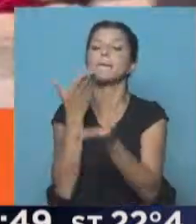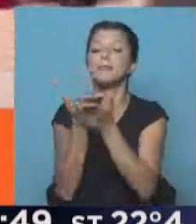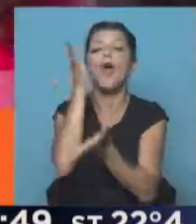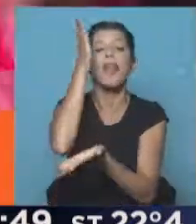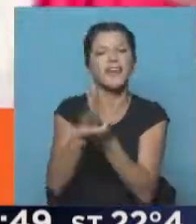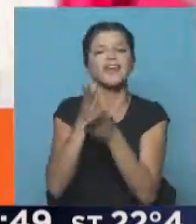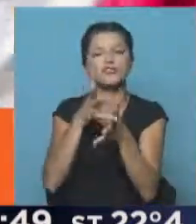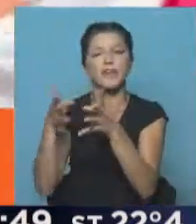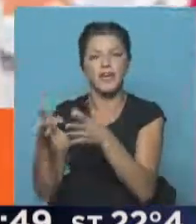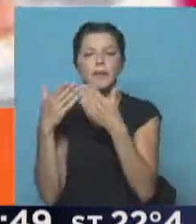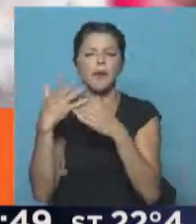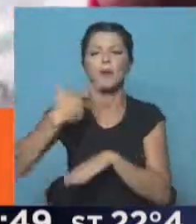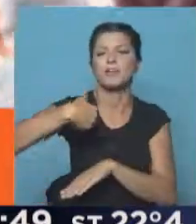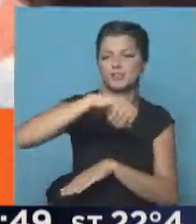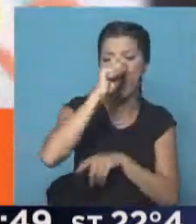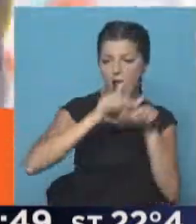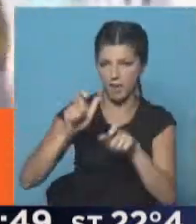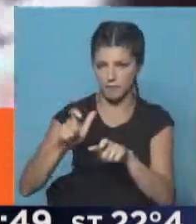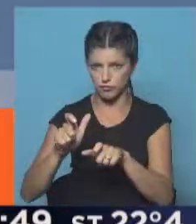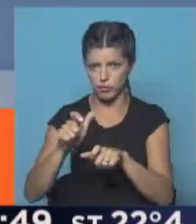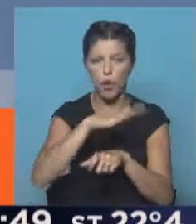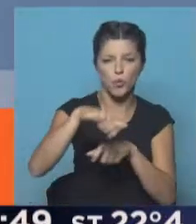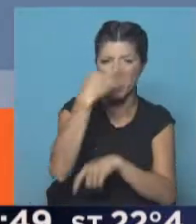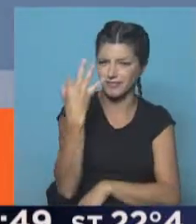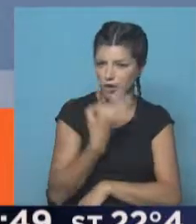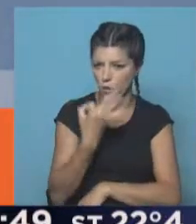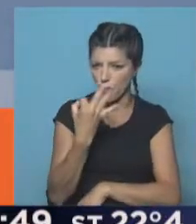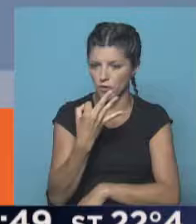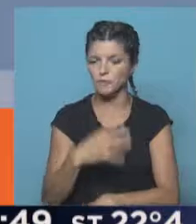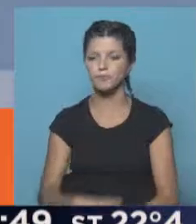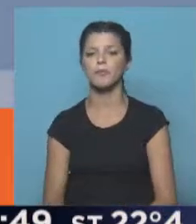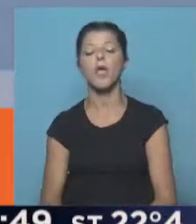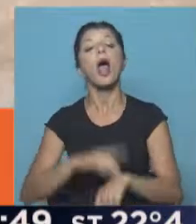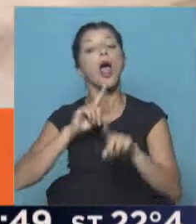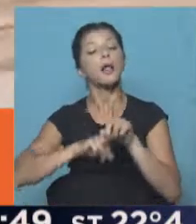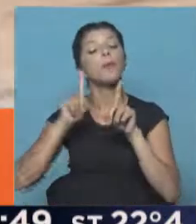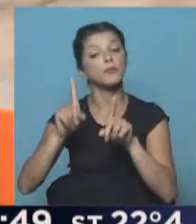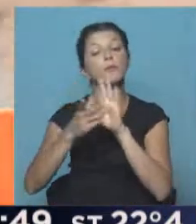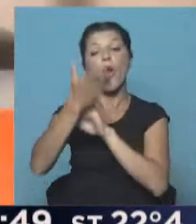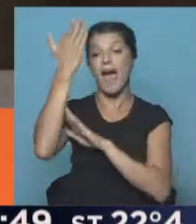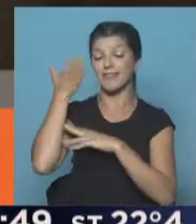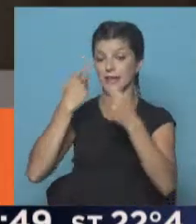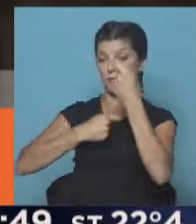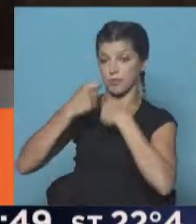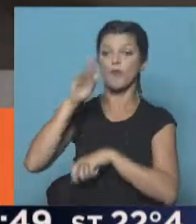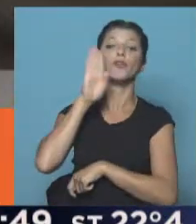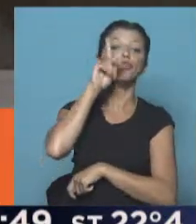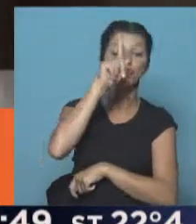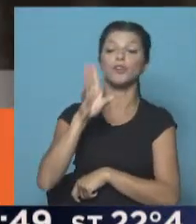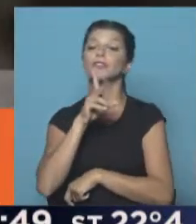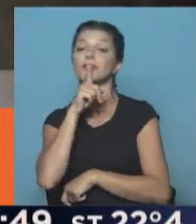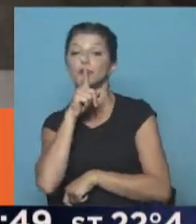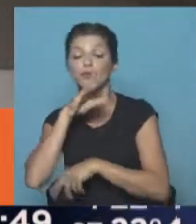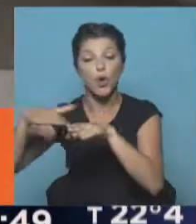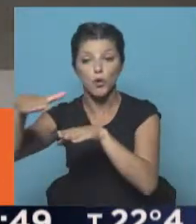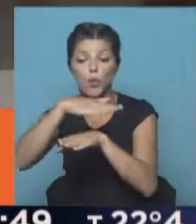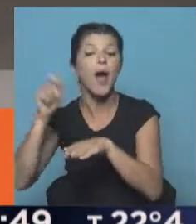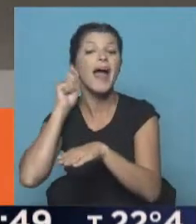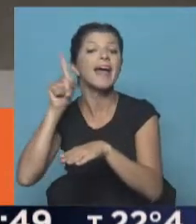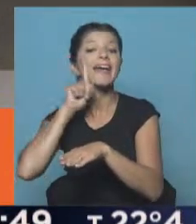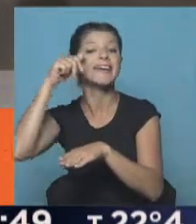poner a salvo a la población cercana sin embargo los contactos que mantenían negociadores estadounidenses y rusos en ginebra- para